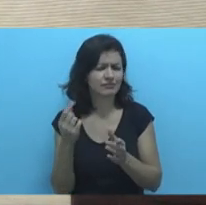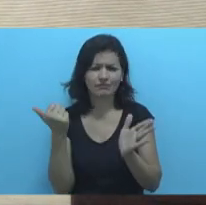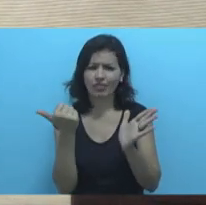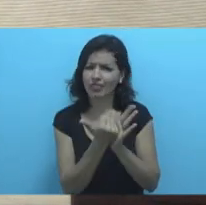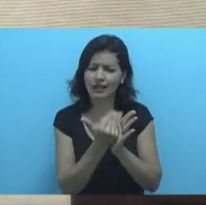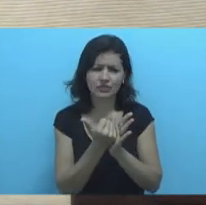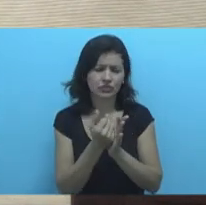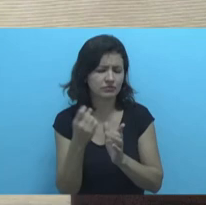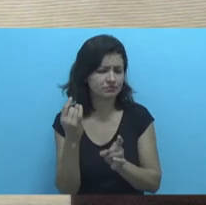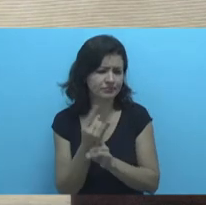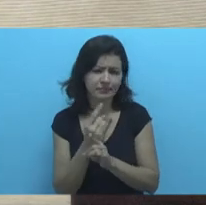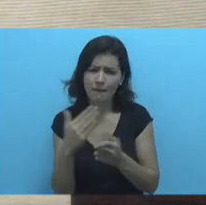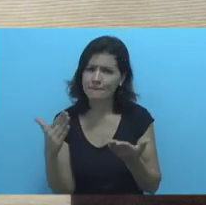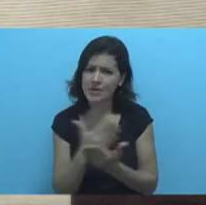Yo